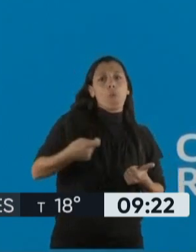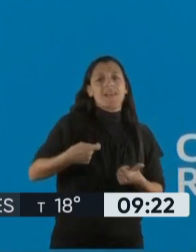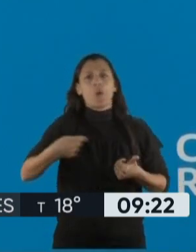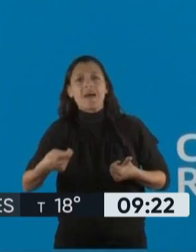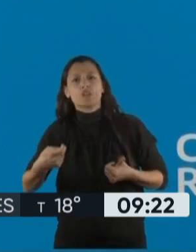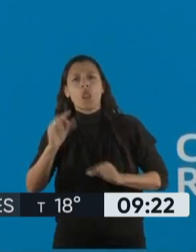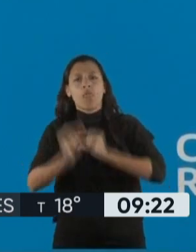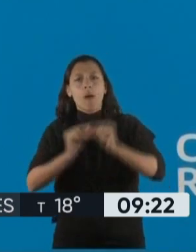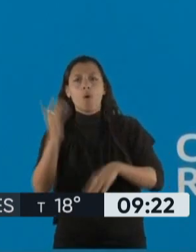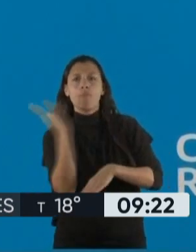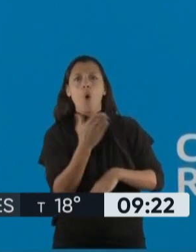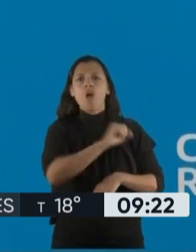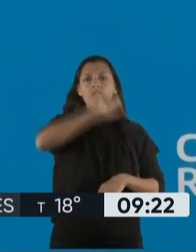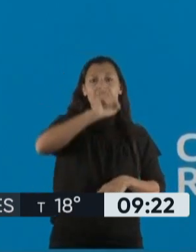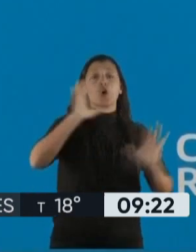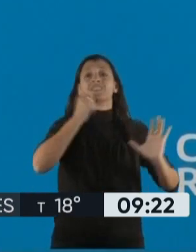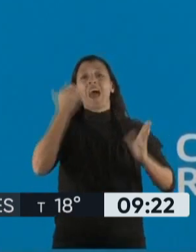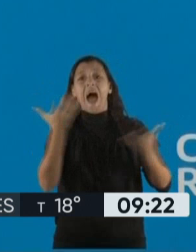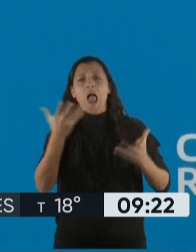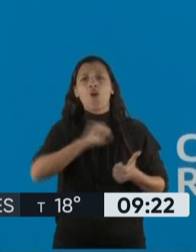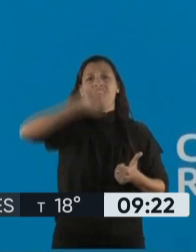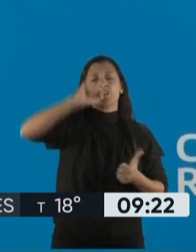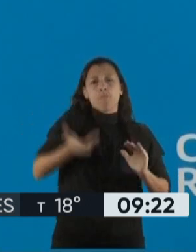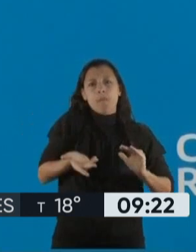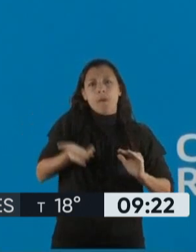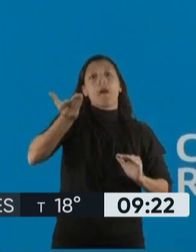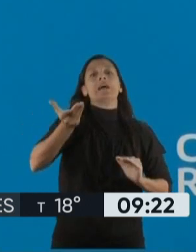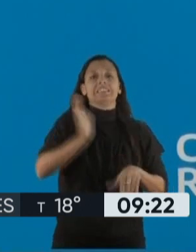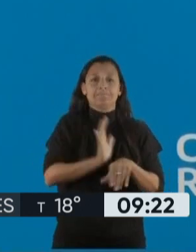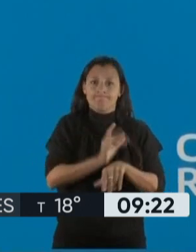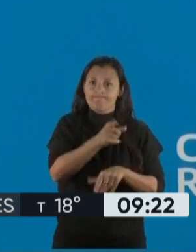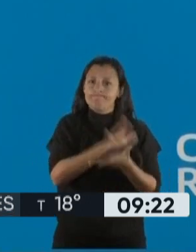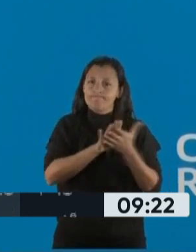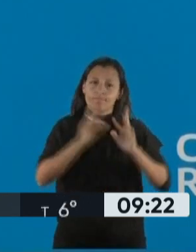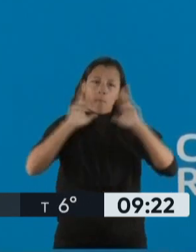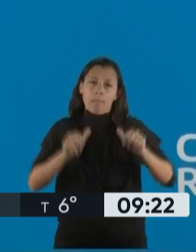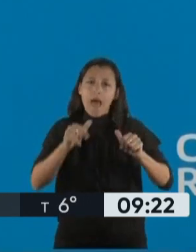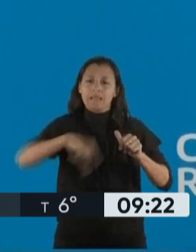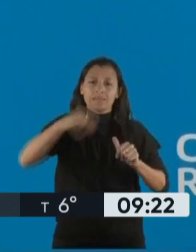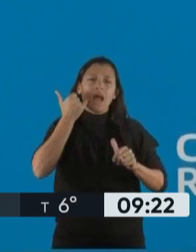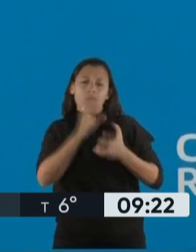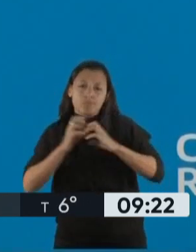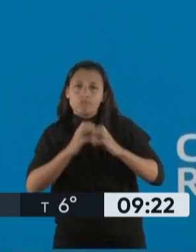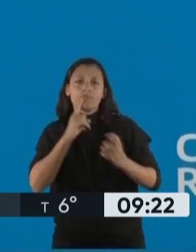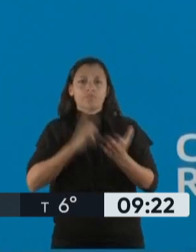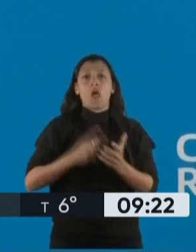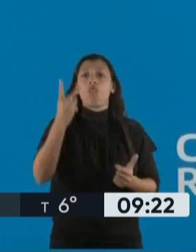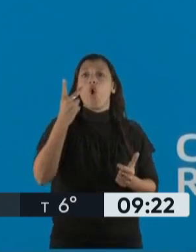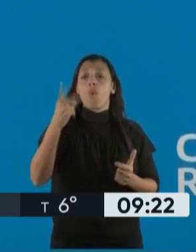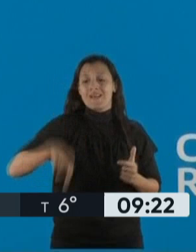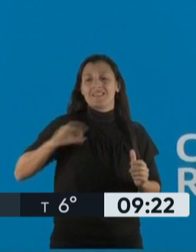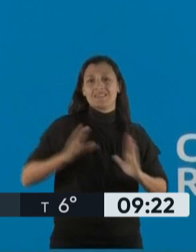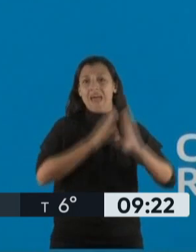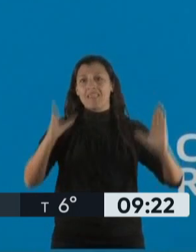ganando a la inflación, y cuando hay algún salto inflacionario que las relega de alguna manera, ya en este año en 2 oportunidades se han